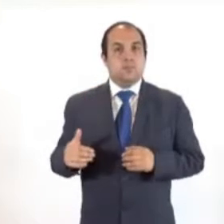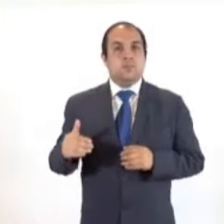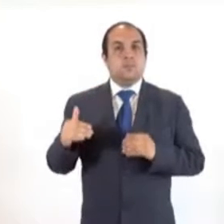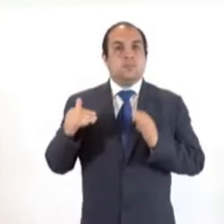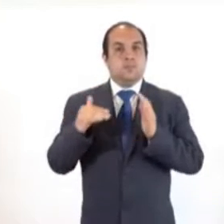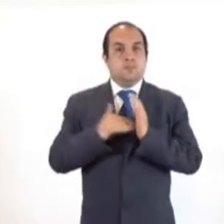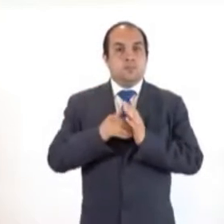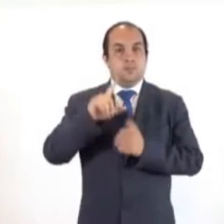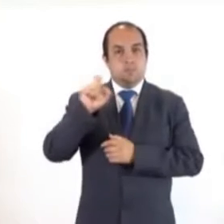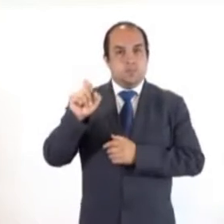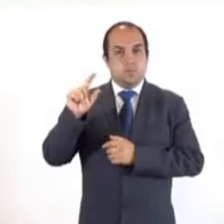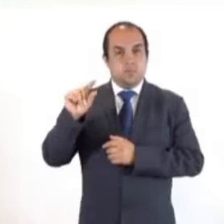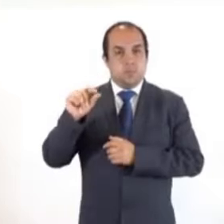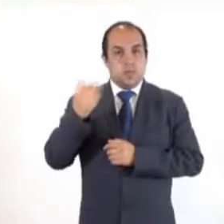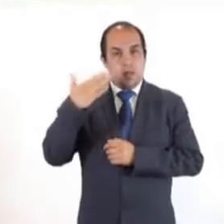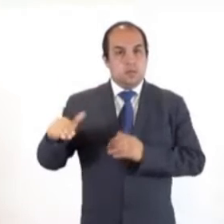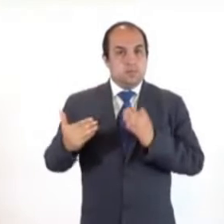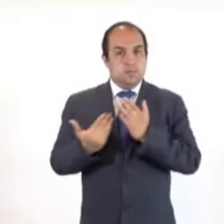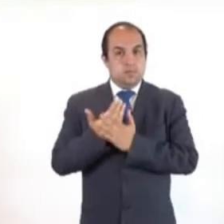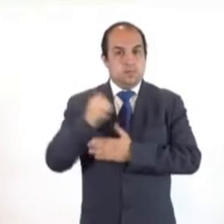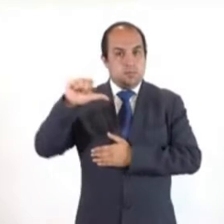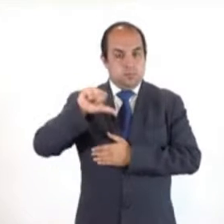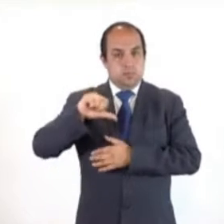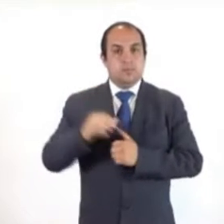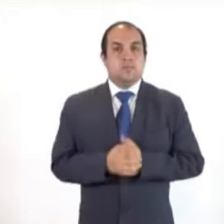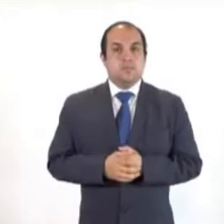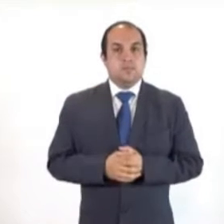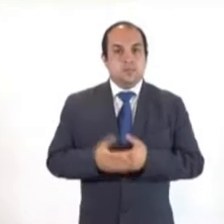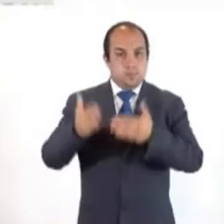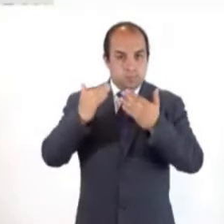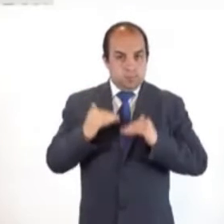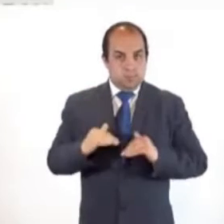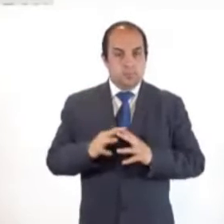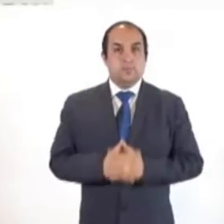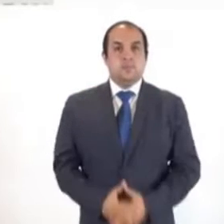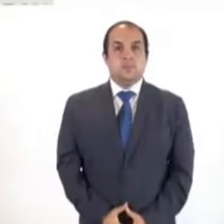1,067,170 para las 10 de la mañana del día de hoy. Adelante.